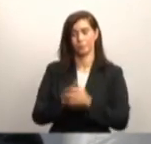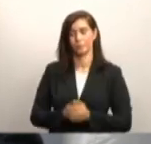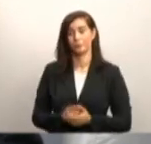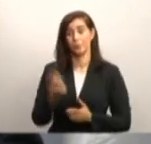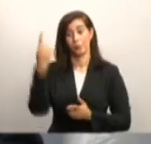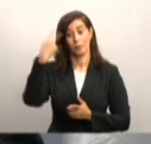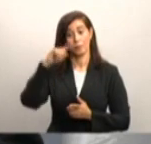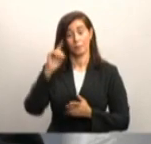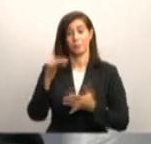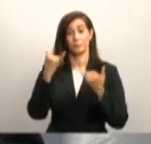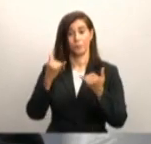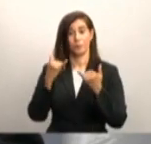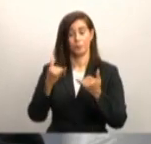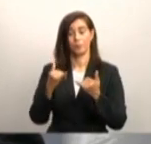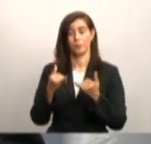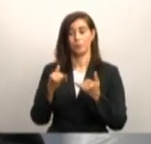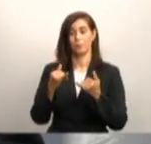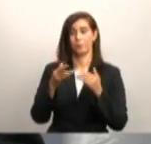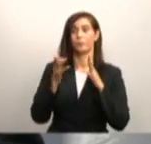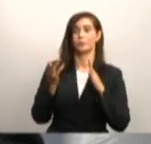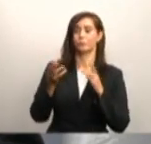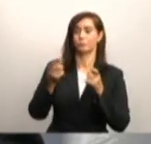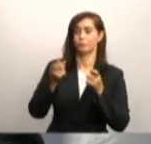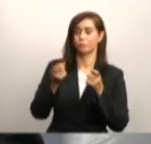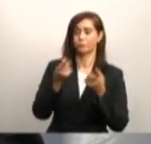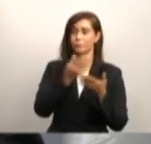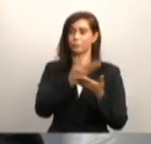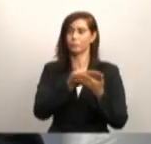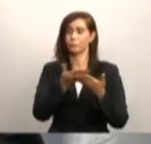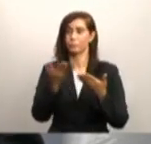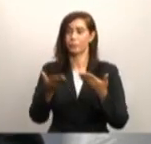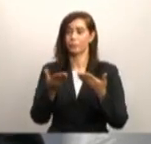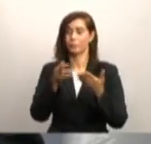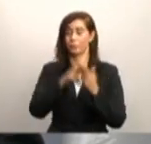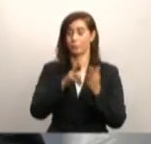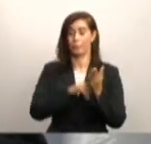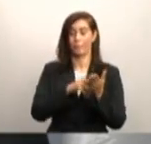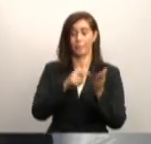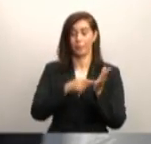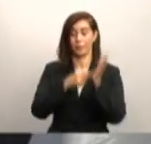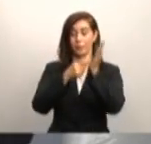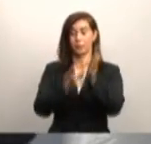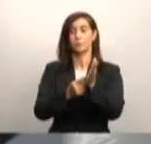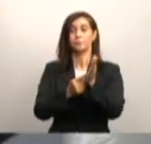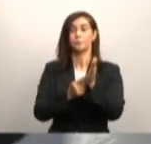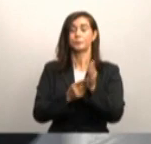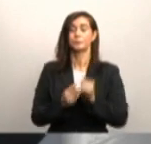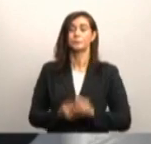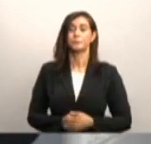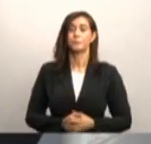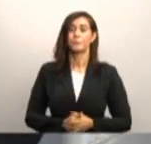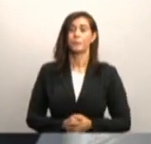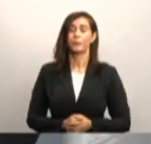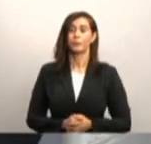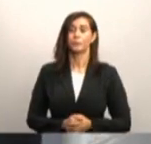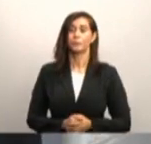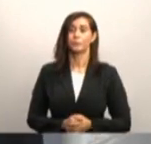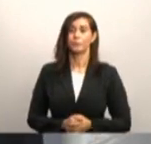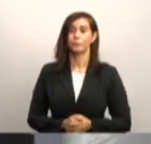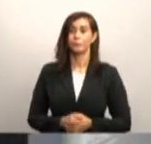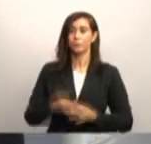inmediato, precisamente, una de las medidas que se estaban señalando iban en la dirección de